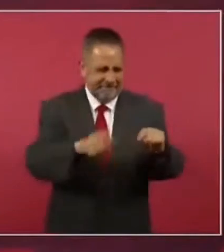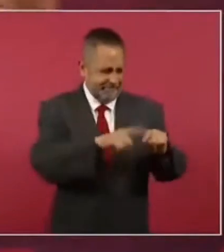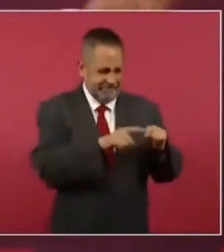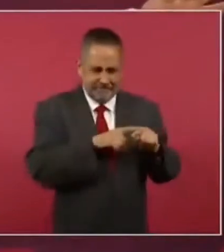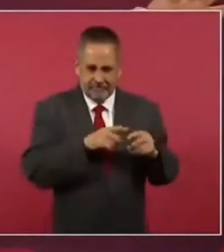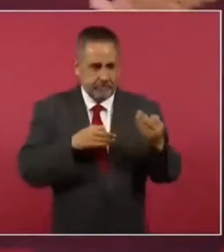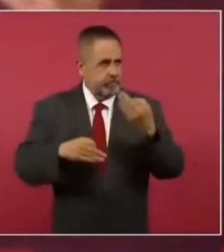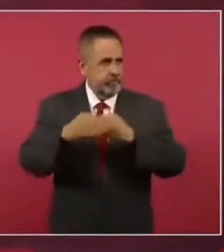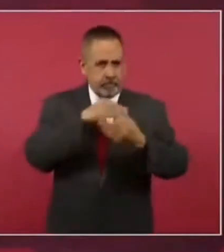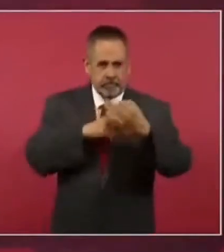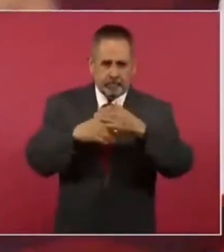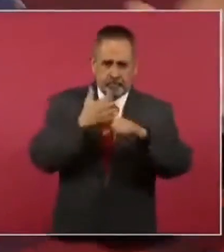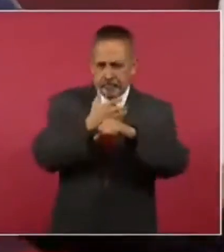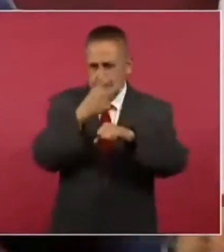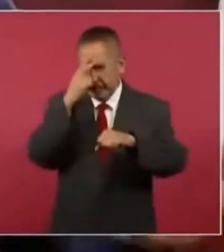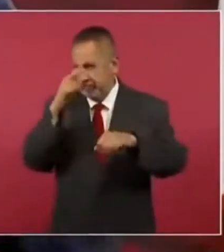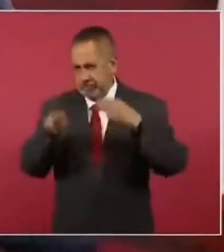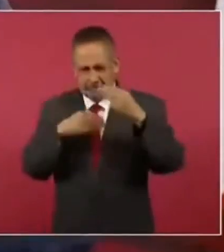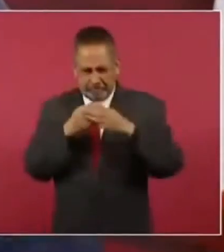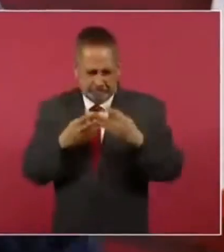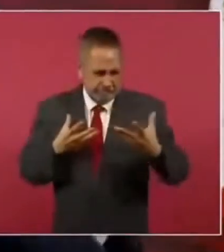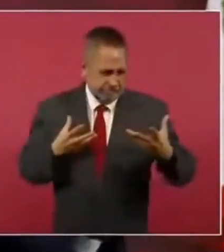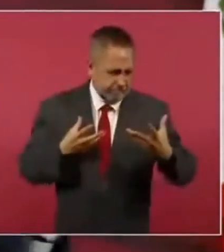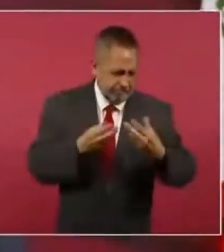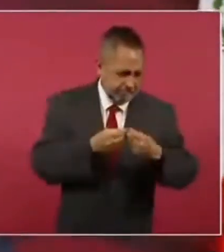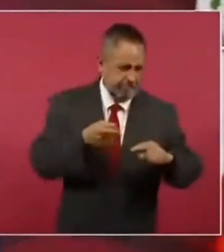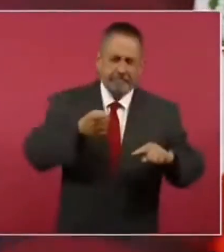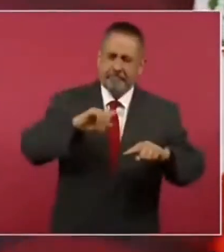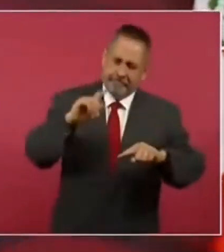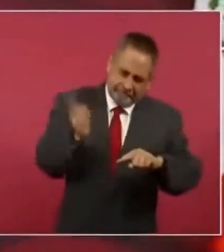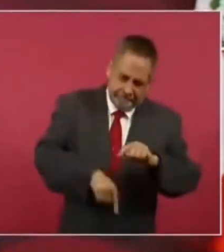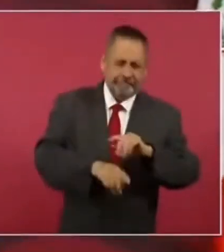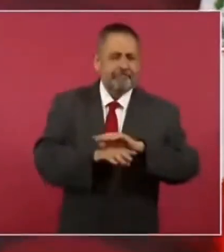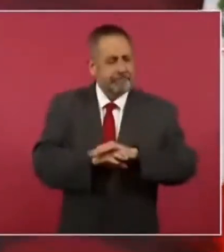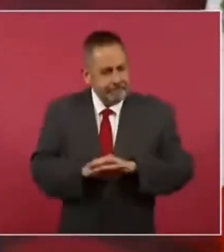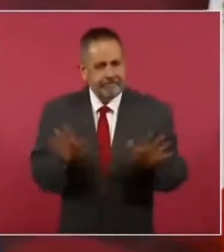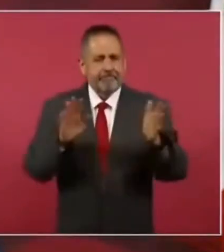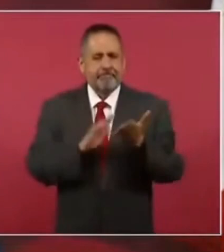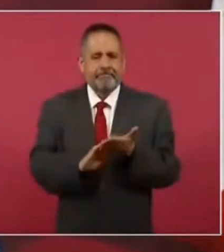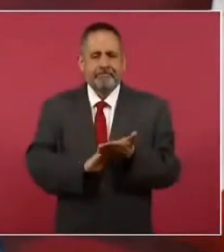entre todos porque es un asunto